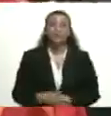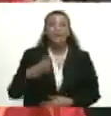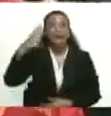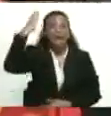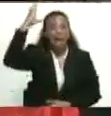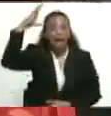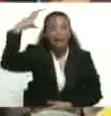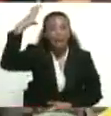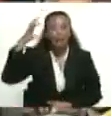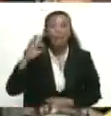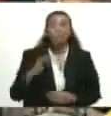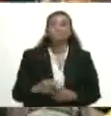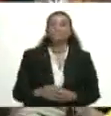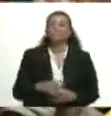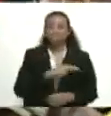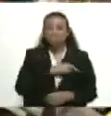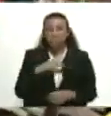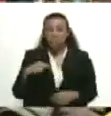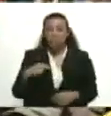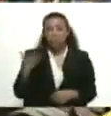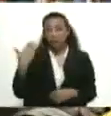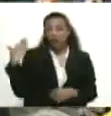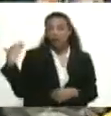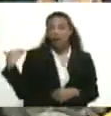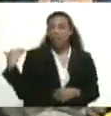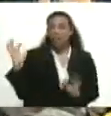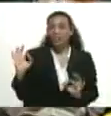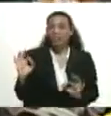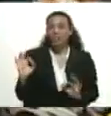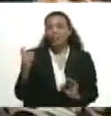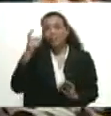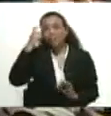Caricuao, nosotros teníamos la marcha aquí el...